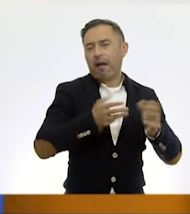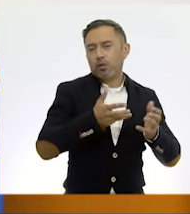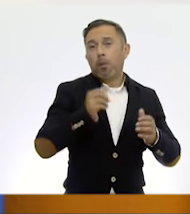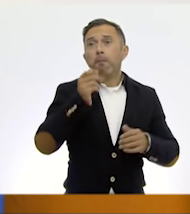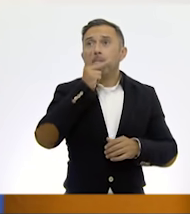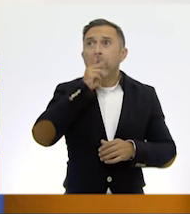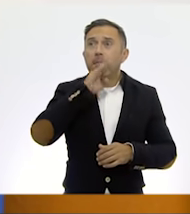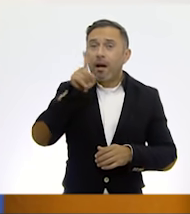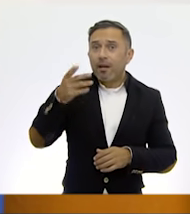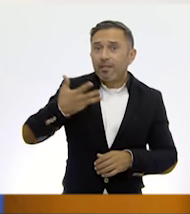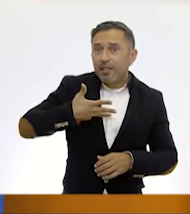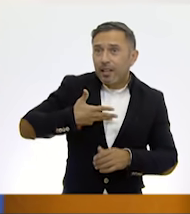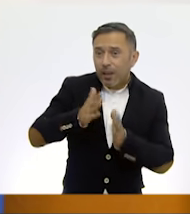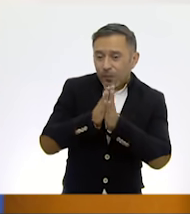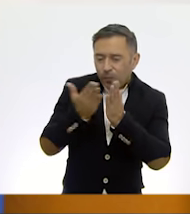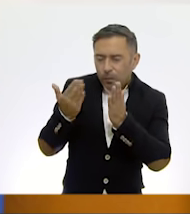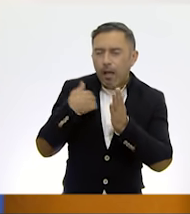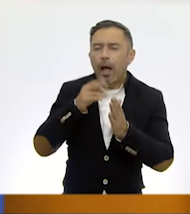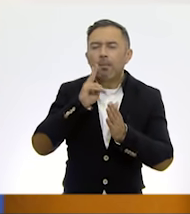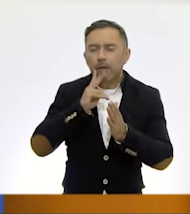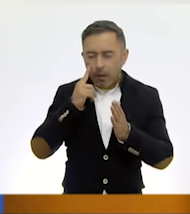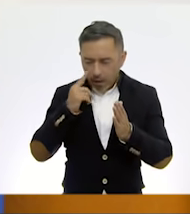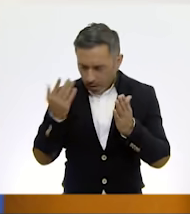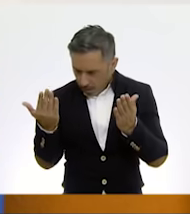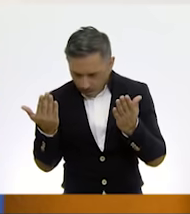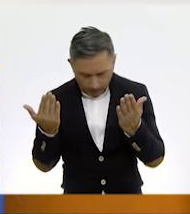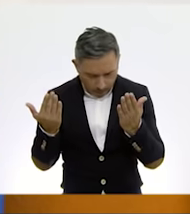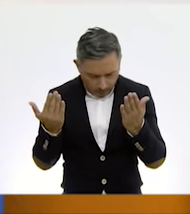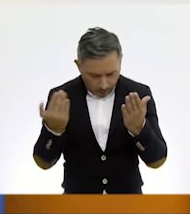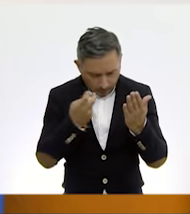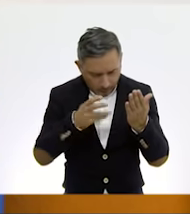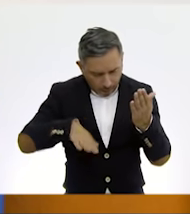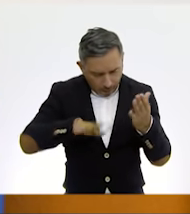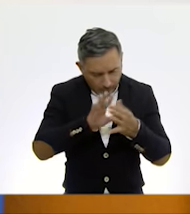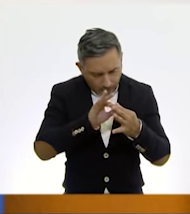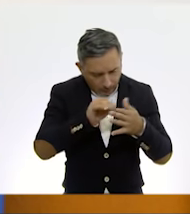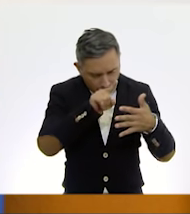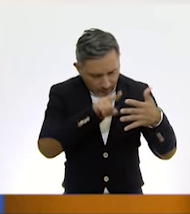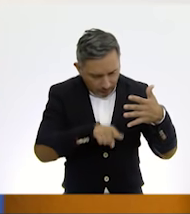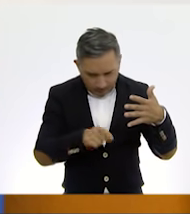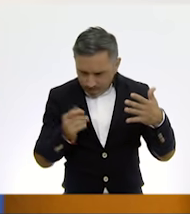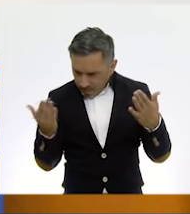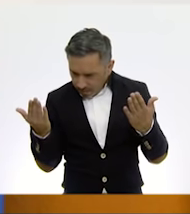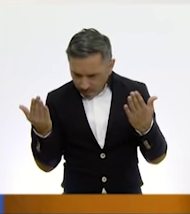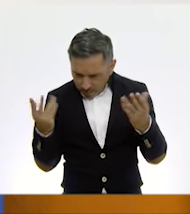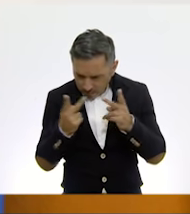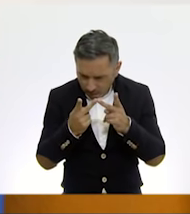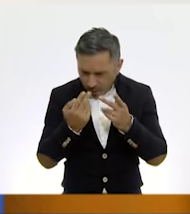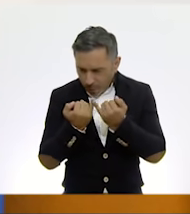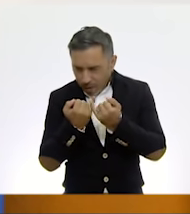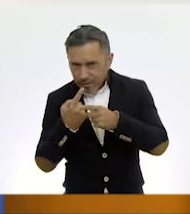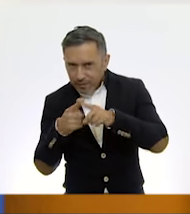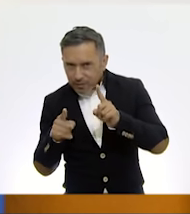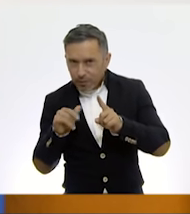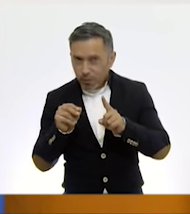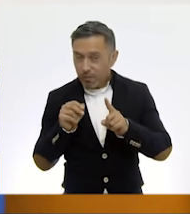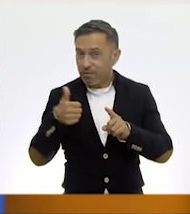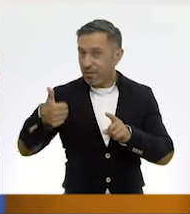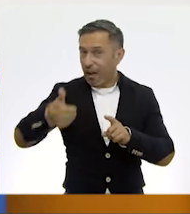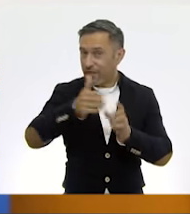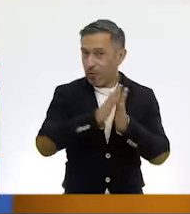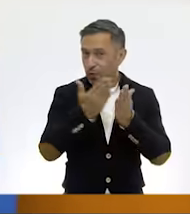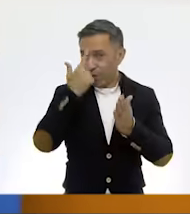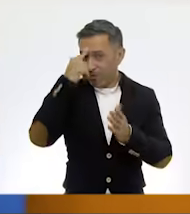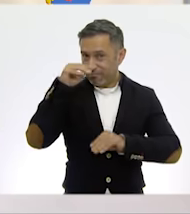y checa si todos cumplen con estas características. Es emocionante ver cómo cada folleto lo hace diferente. Me encantó. Oye, y el